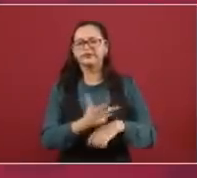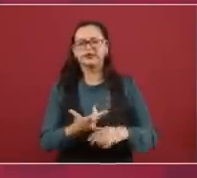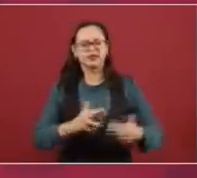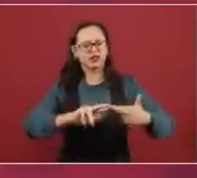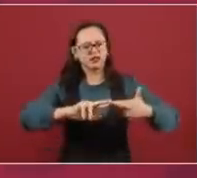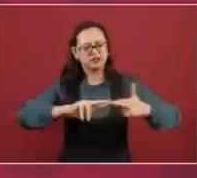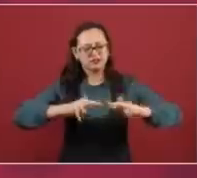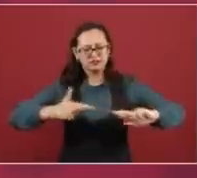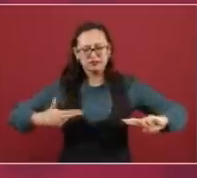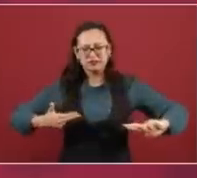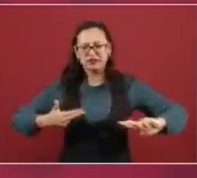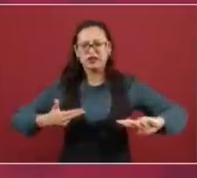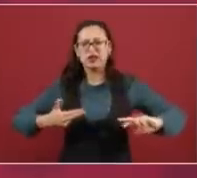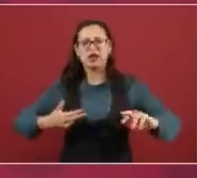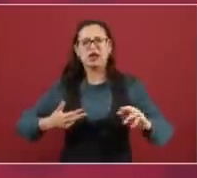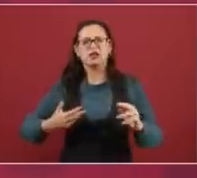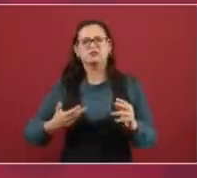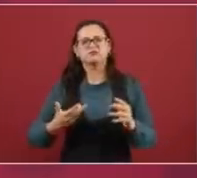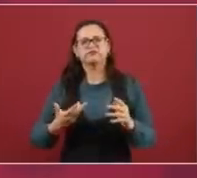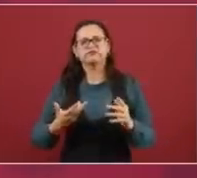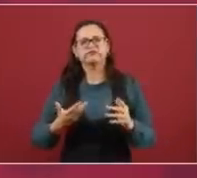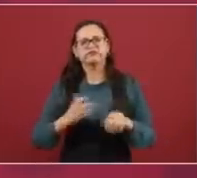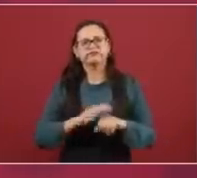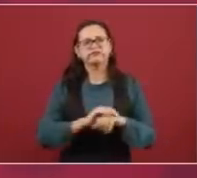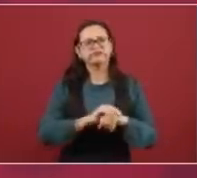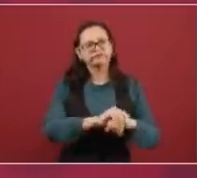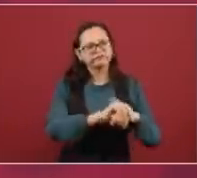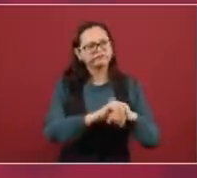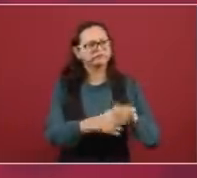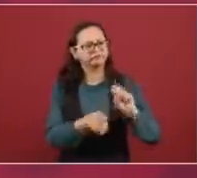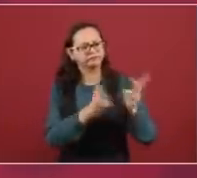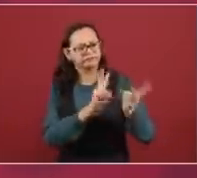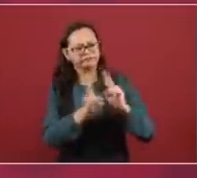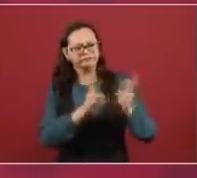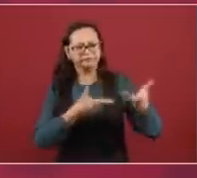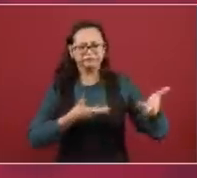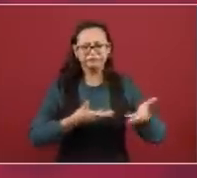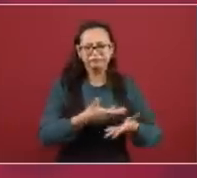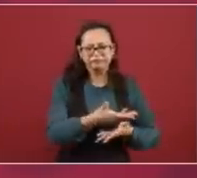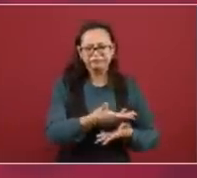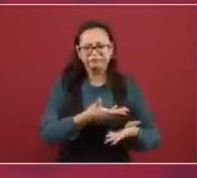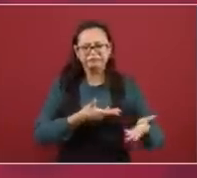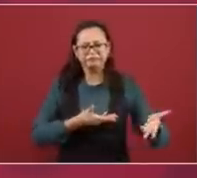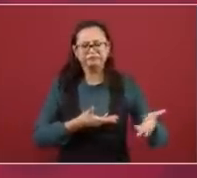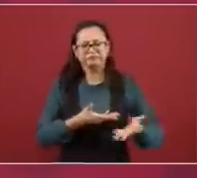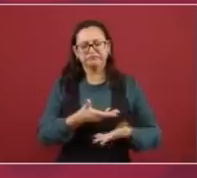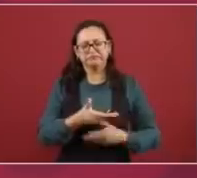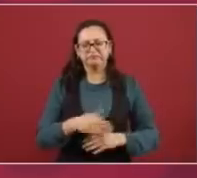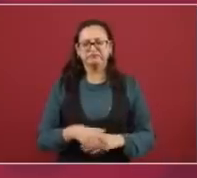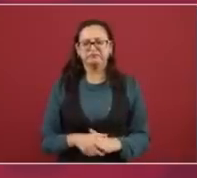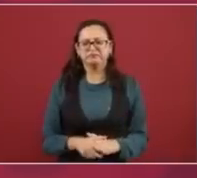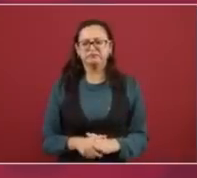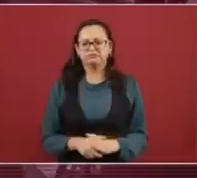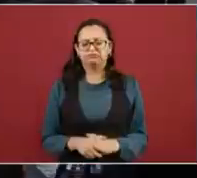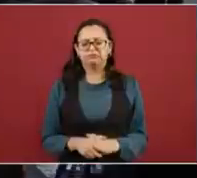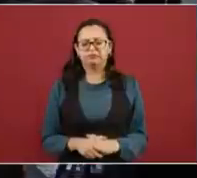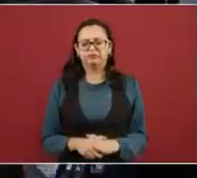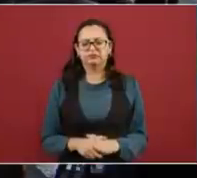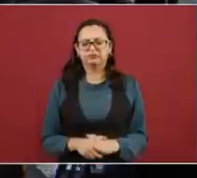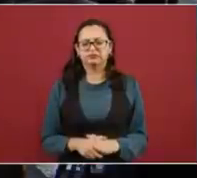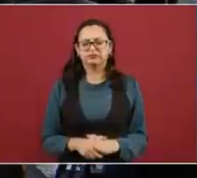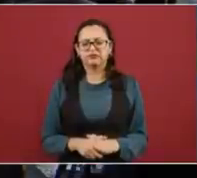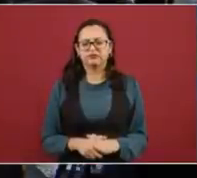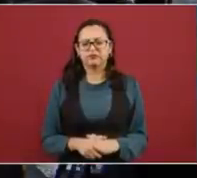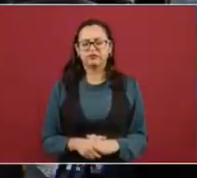relación de buena vecindad con el gobierno de Estados Unidos